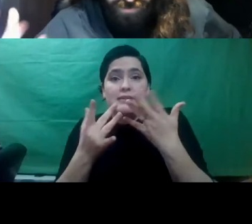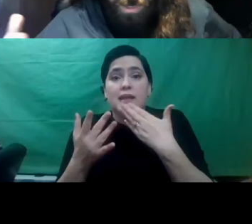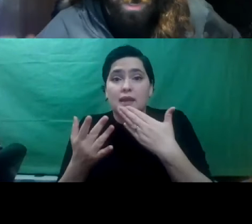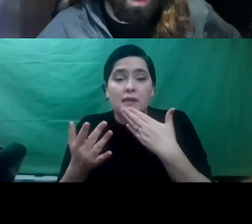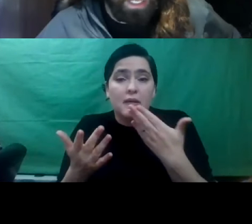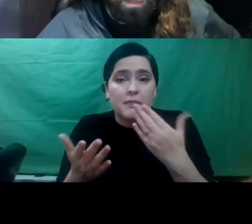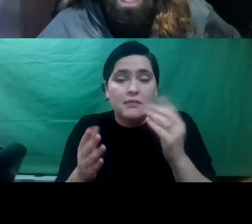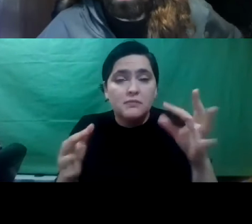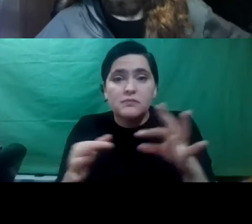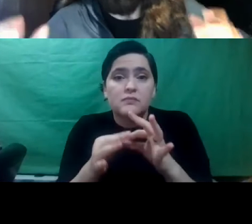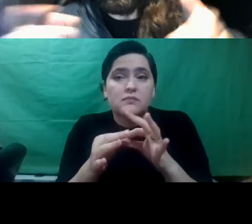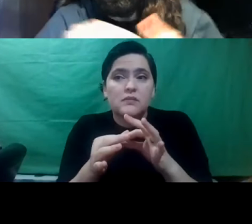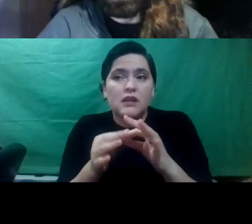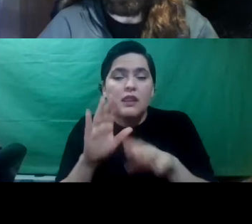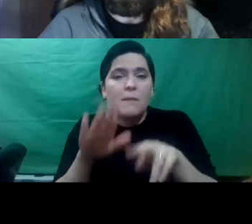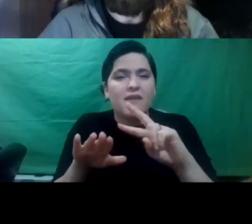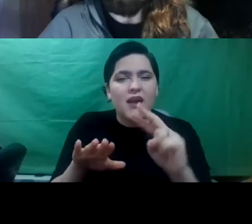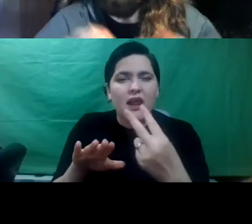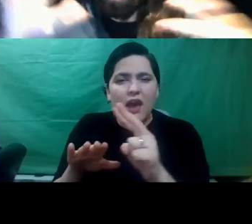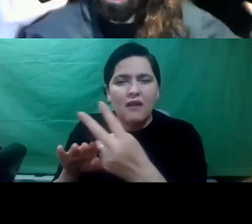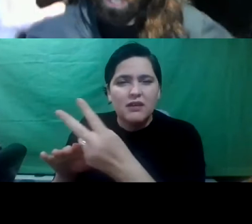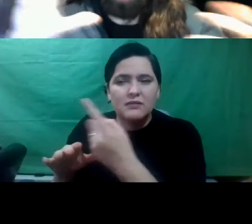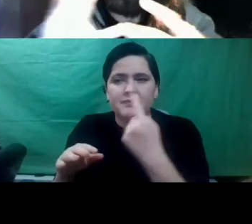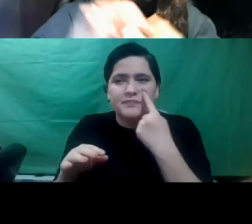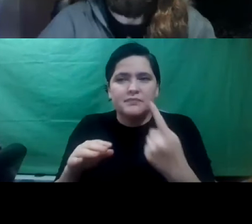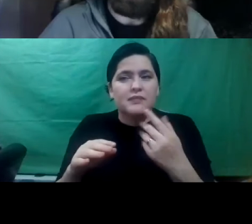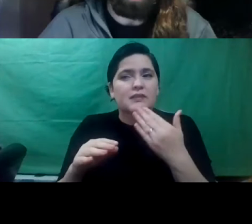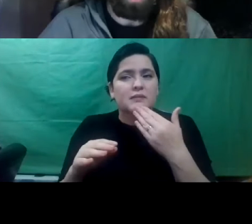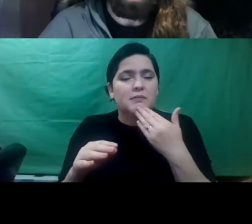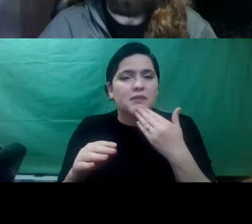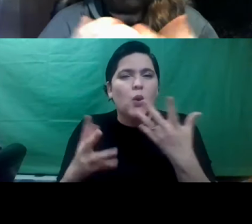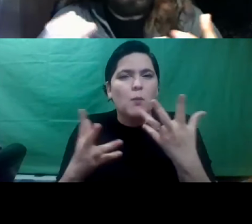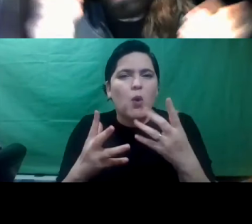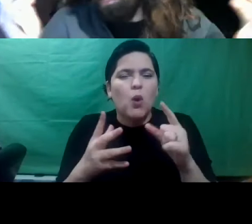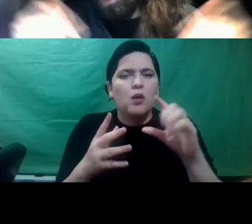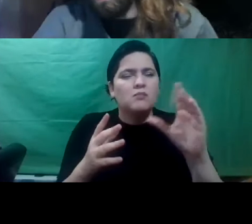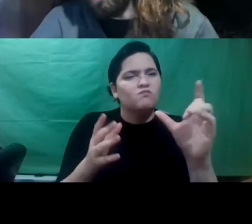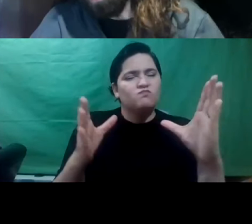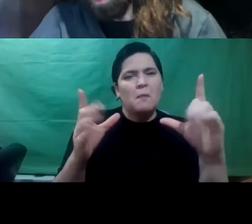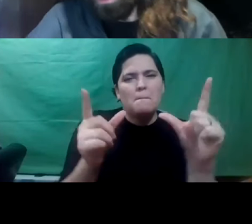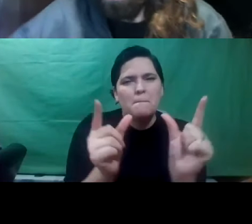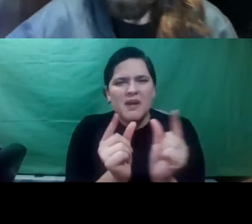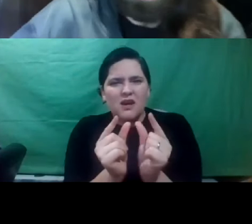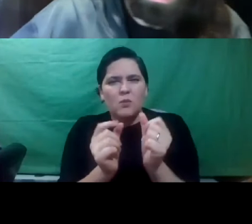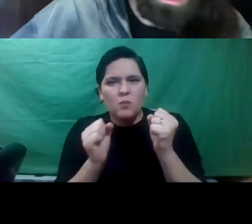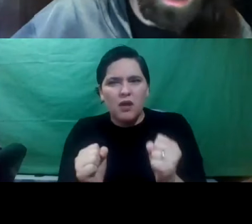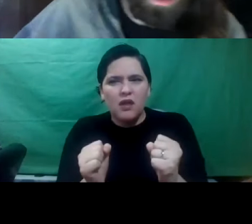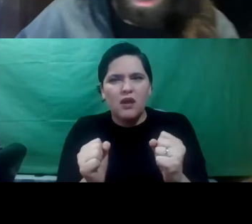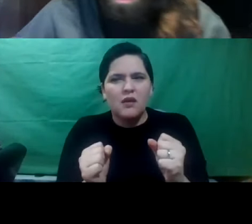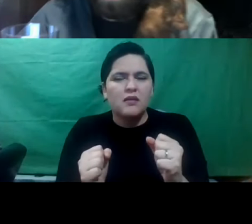con determinada variable, la compresibilidad en caso de un código, qué tanto podemos comprimir un código, y el uso que tiene